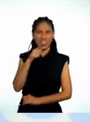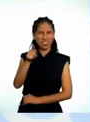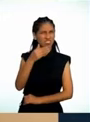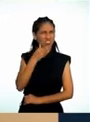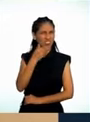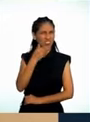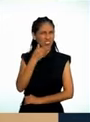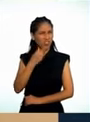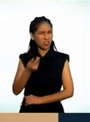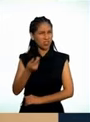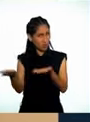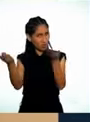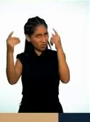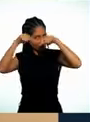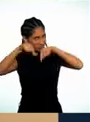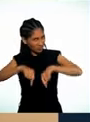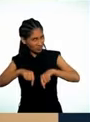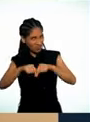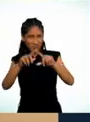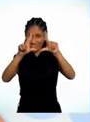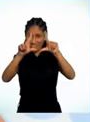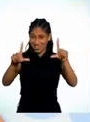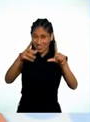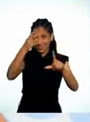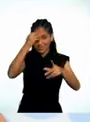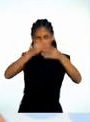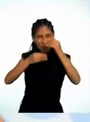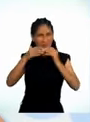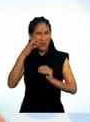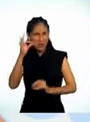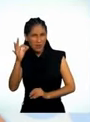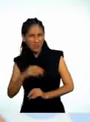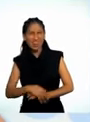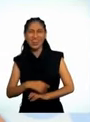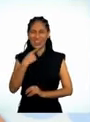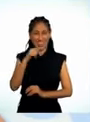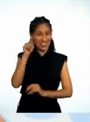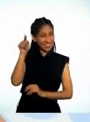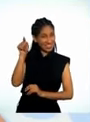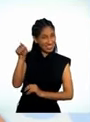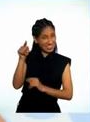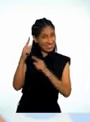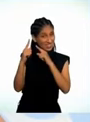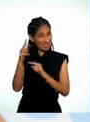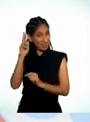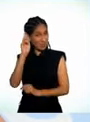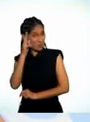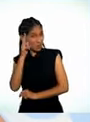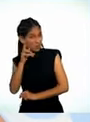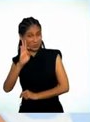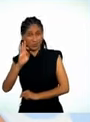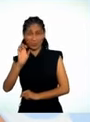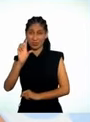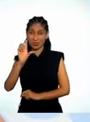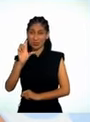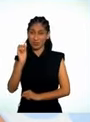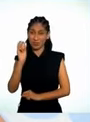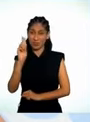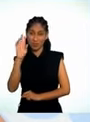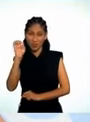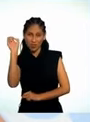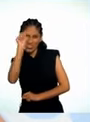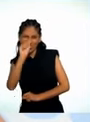cuál cantó a word inglés program andreas te presento a mister flores el paquete de mi